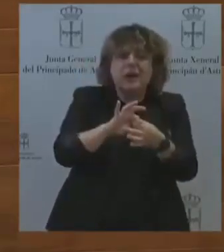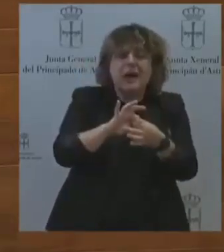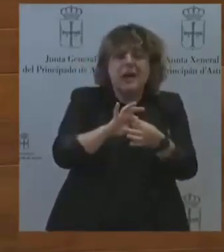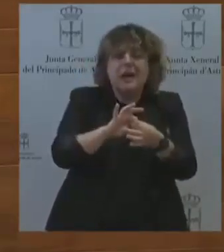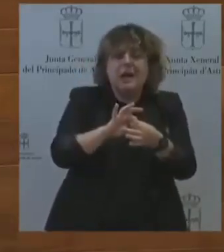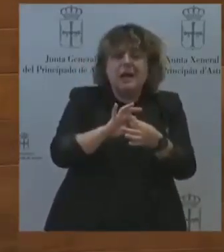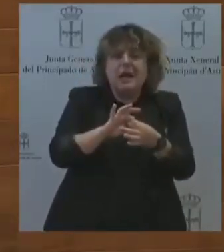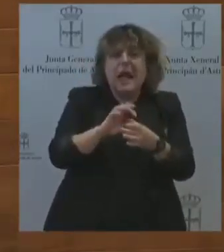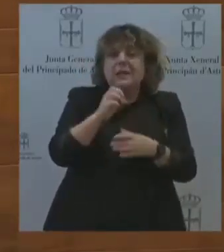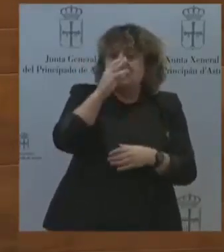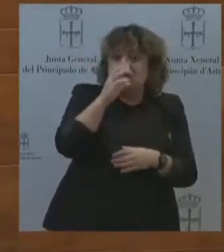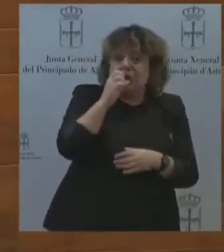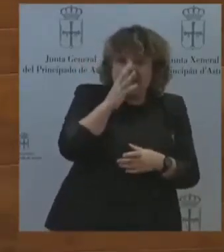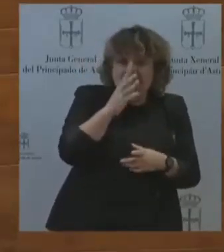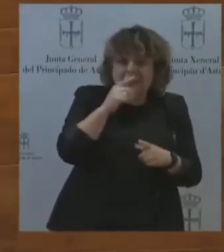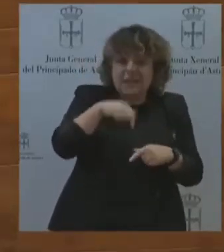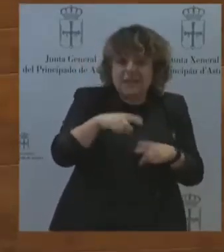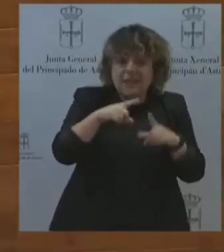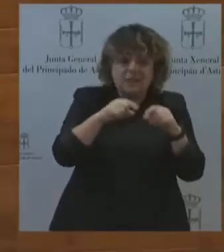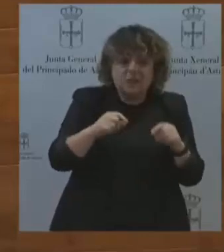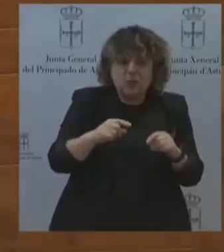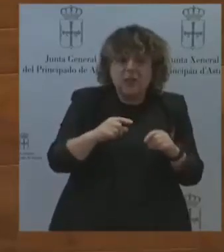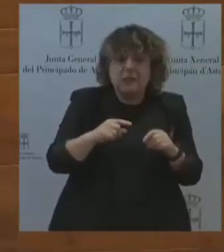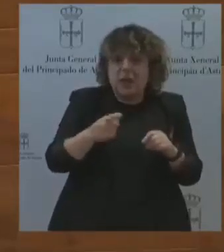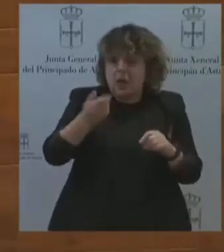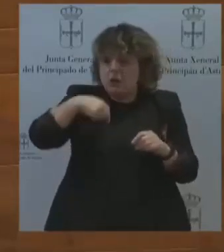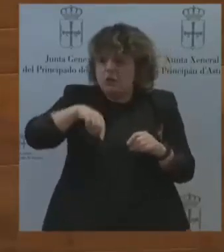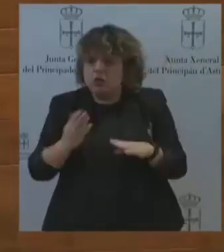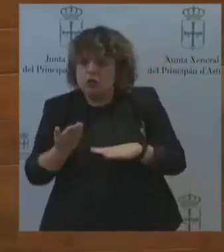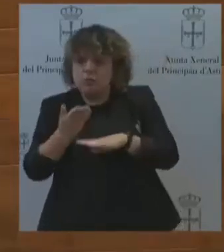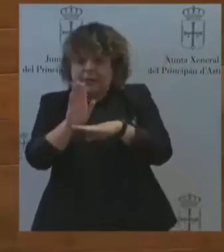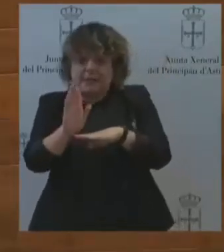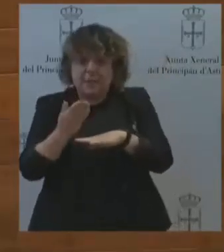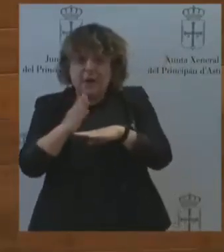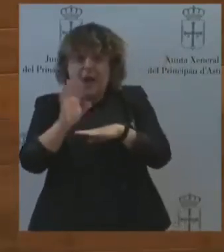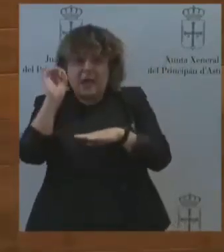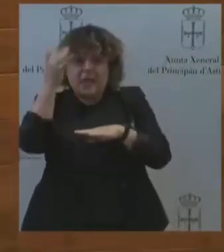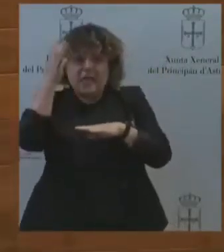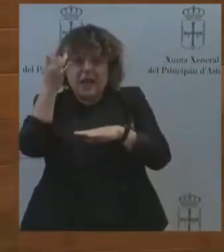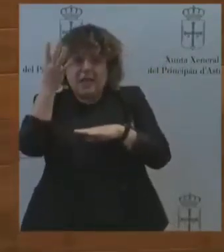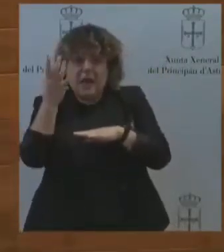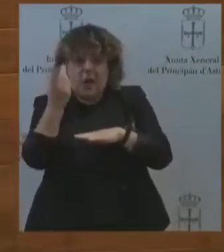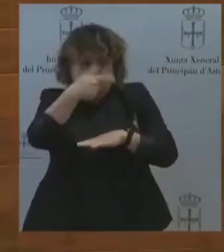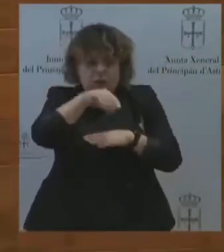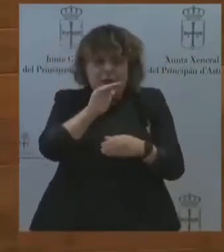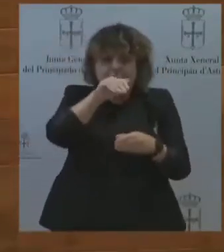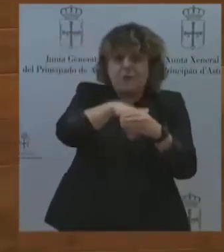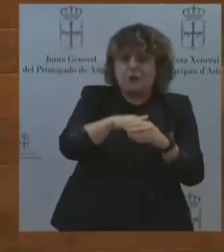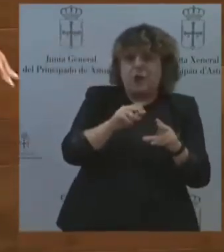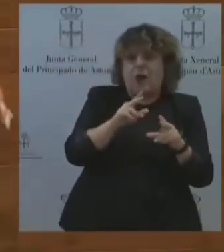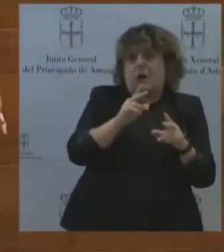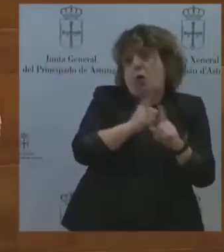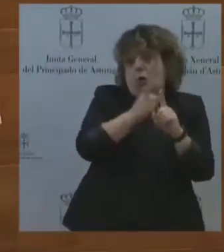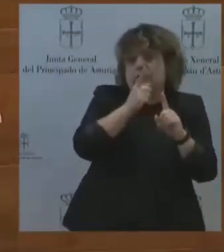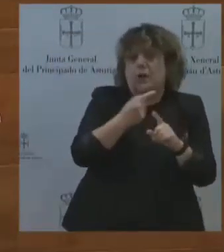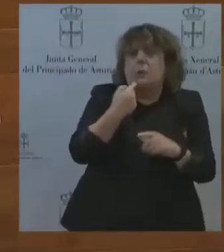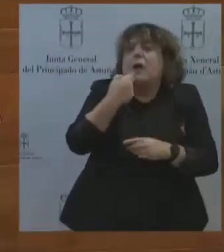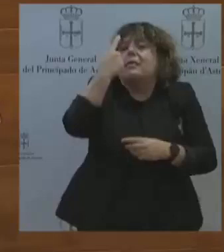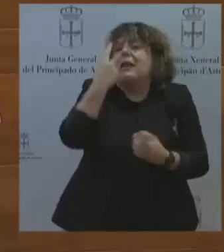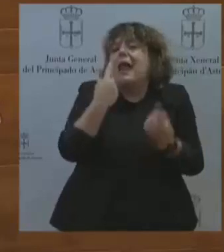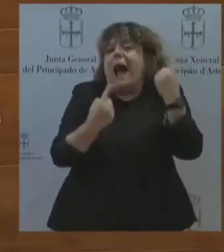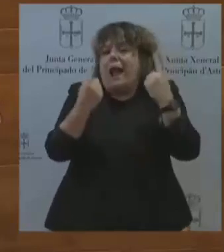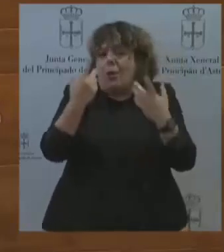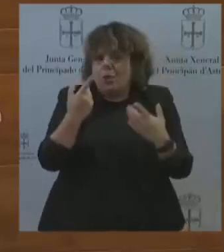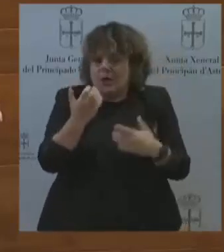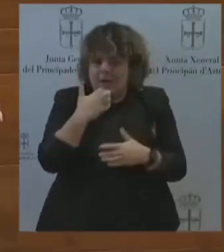las iniciativas presentadas por Vox en este Parlamento. Y le voy a citar alguna a mero ejemplo, alguna de ellas. Declarar la ganadería como